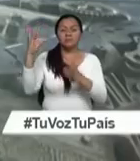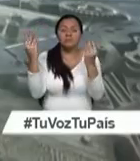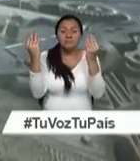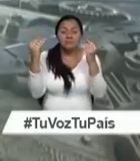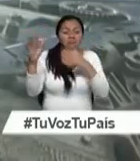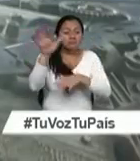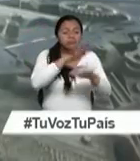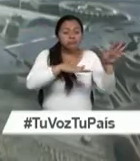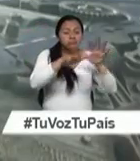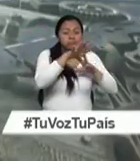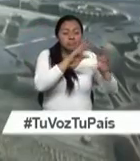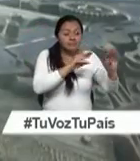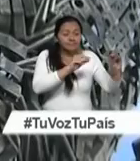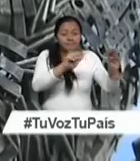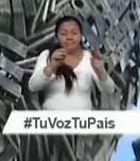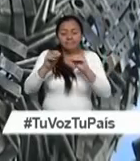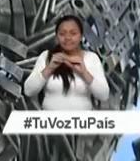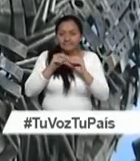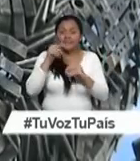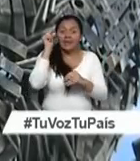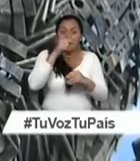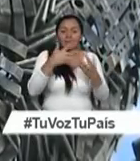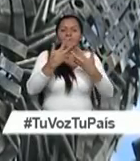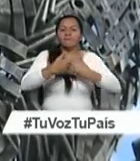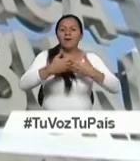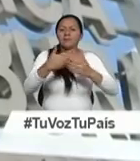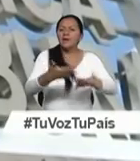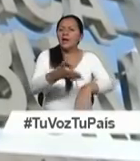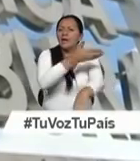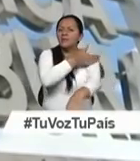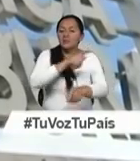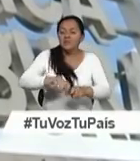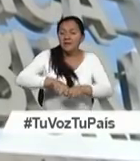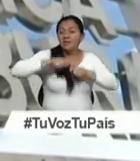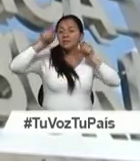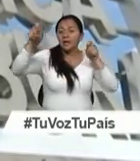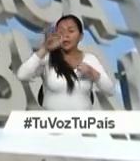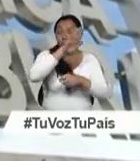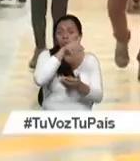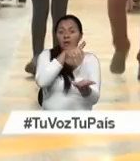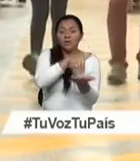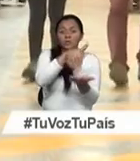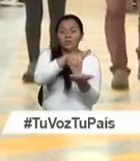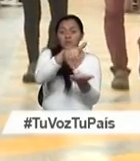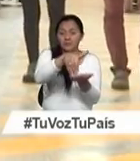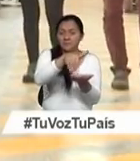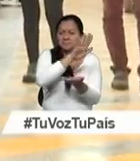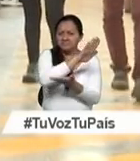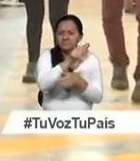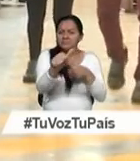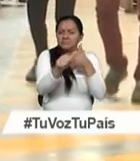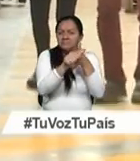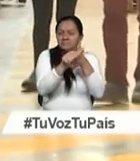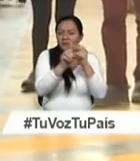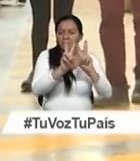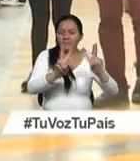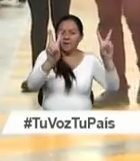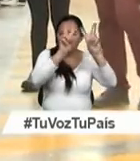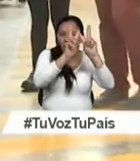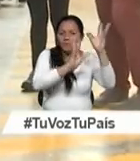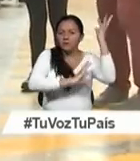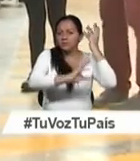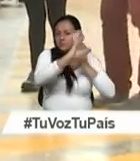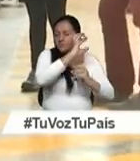y variados. La fábrica Imbabura, ubicada en Atuntaqui, es un museo que revaloriza la historia y cultura